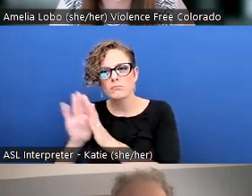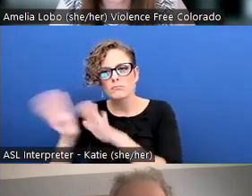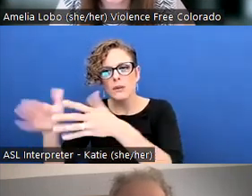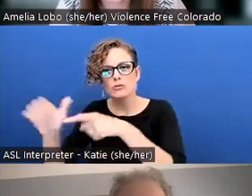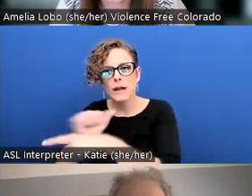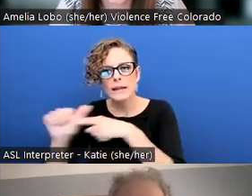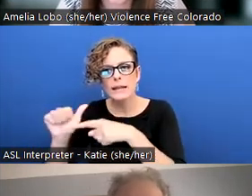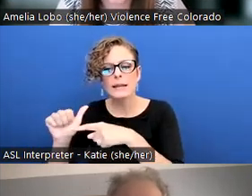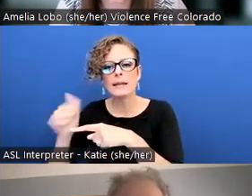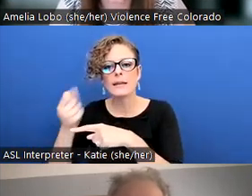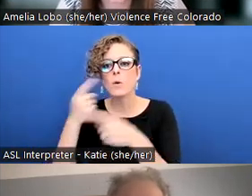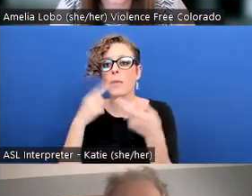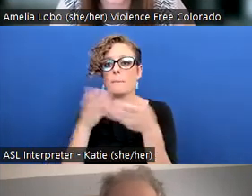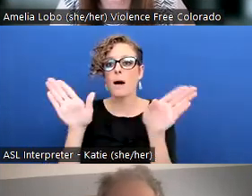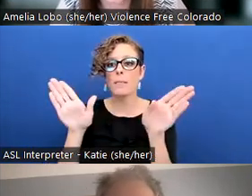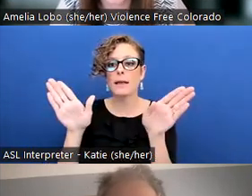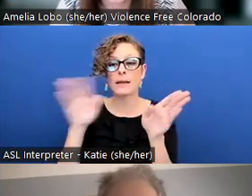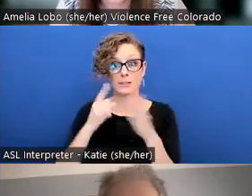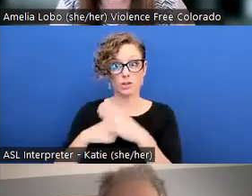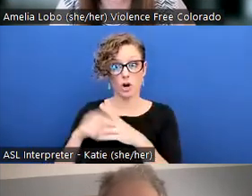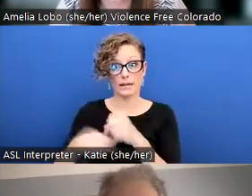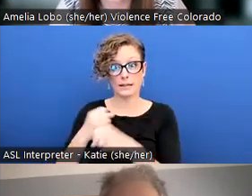Va a facilitar